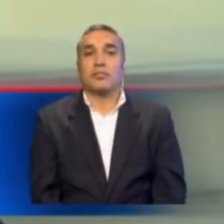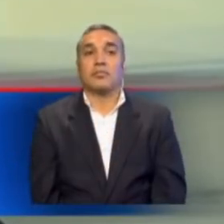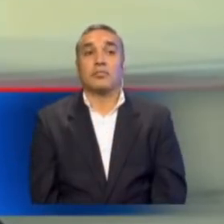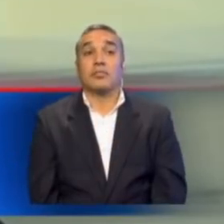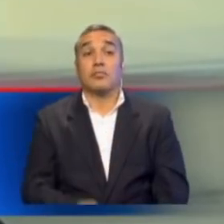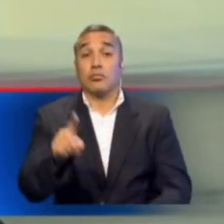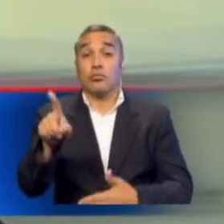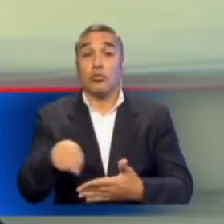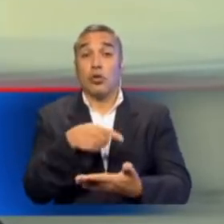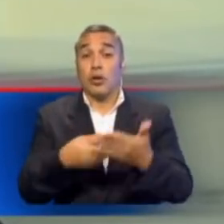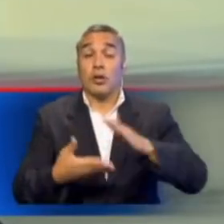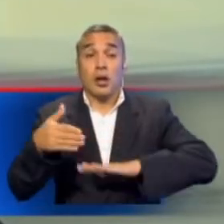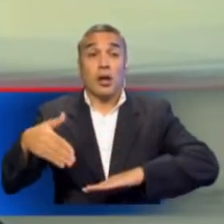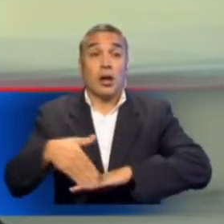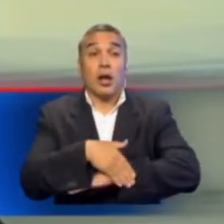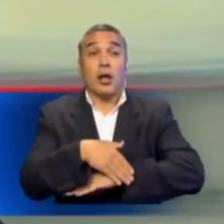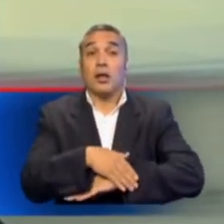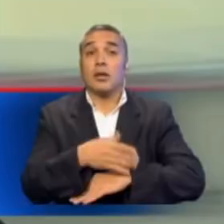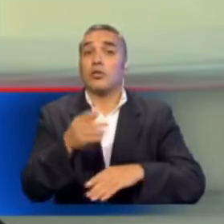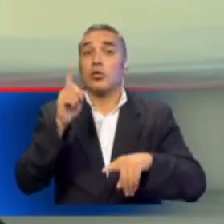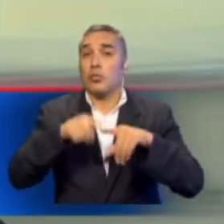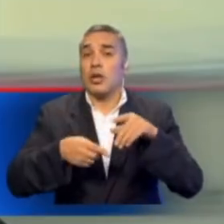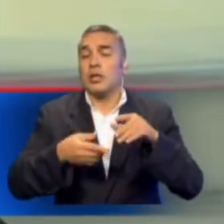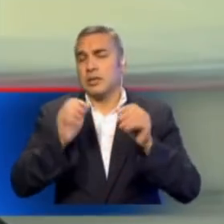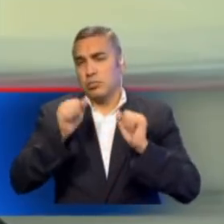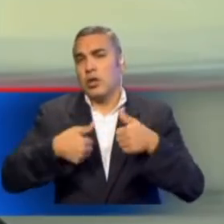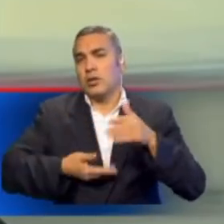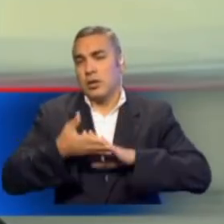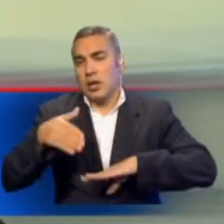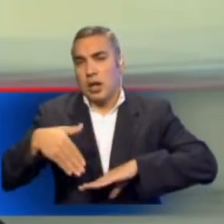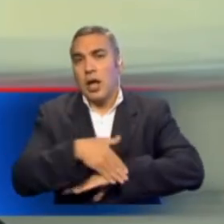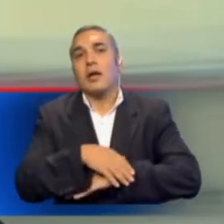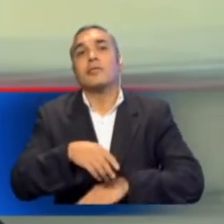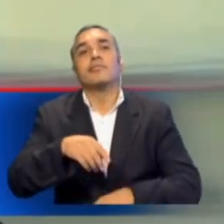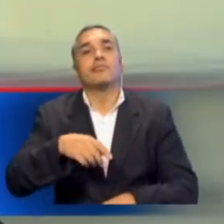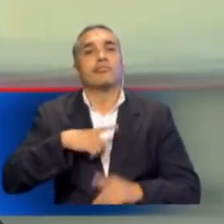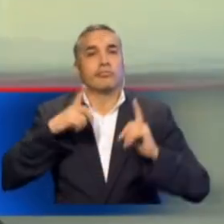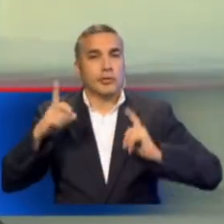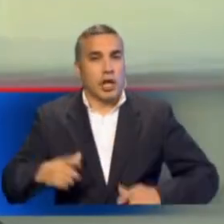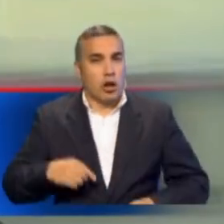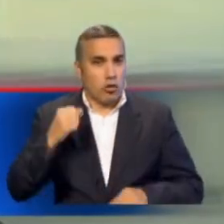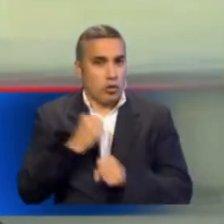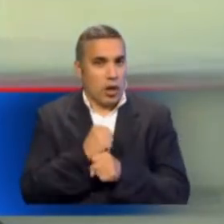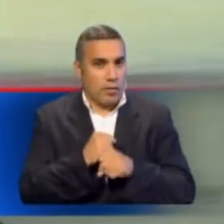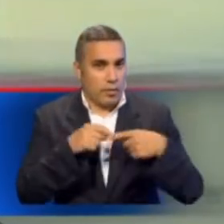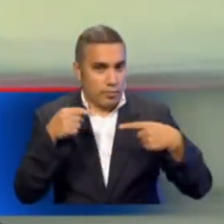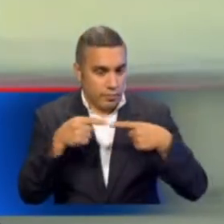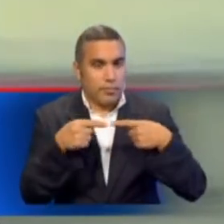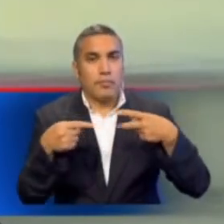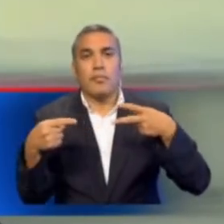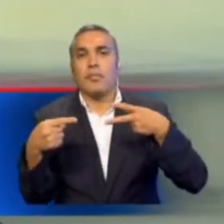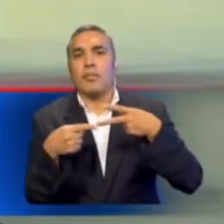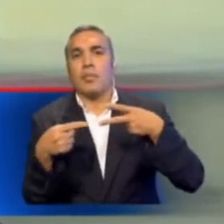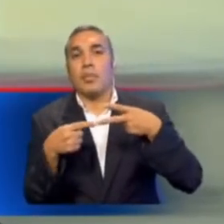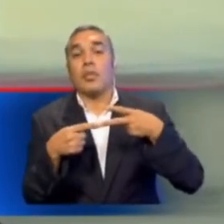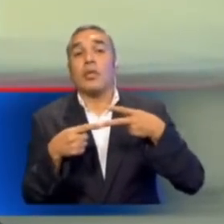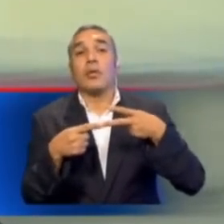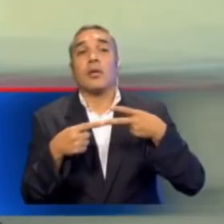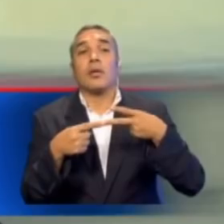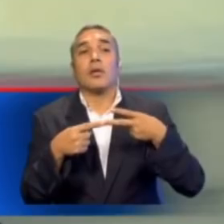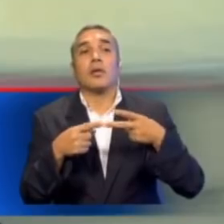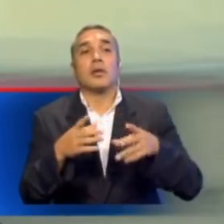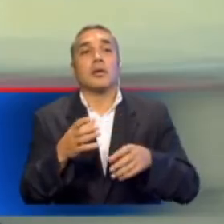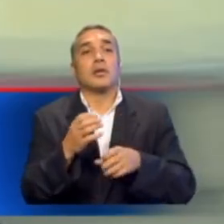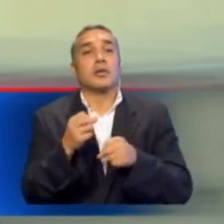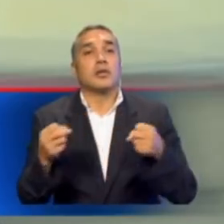esta restricción las siguientes personas y actividades: servicio de salud de la red pública integral de la red privada complementaria, seguridad